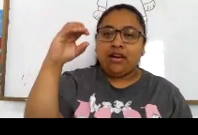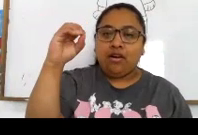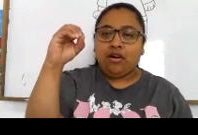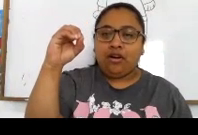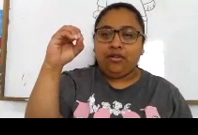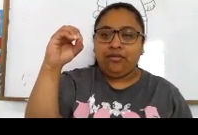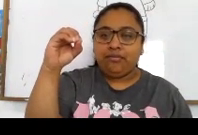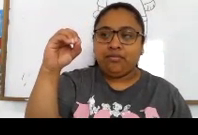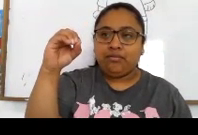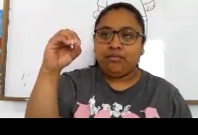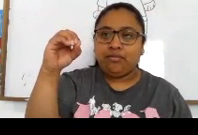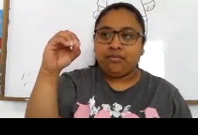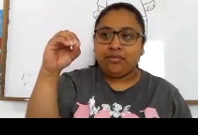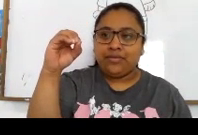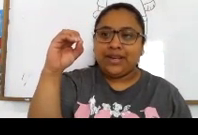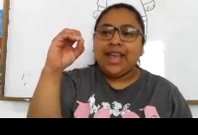O